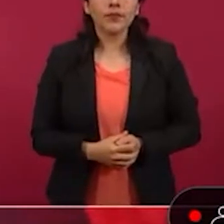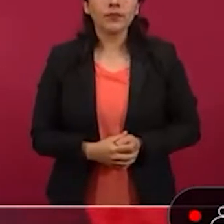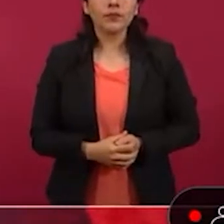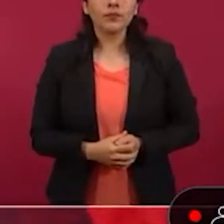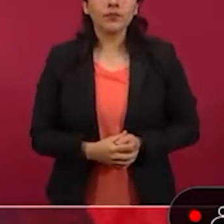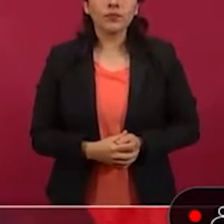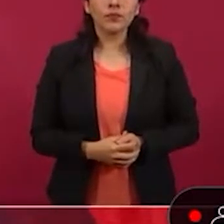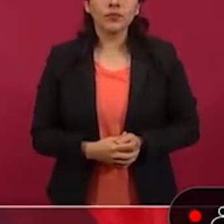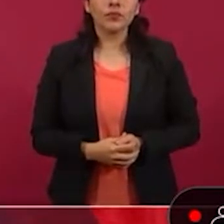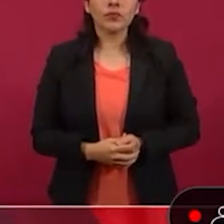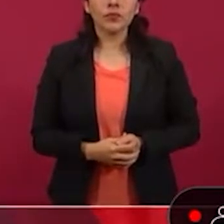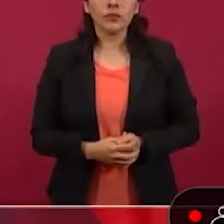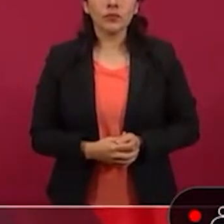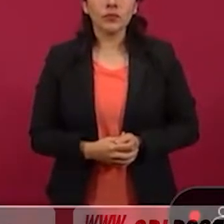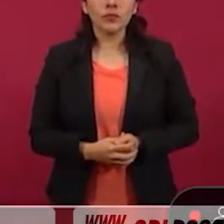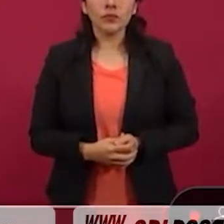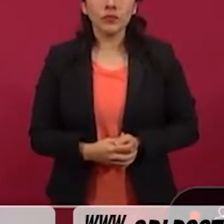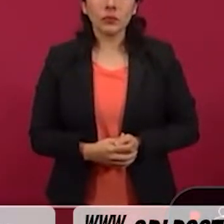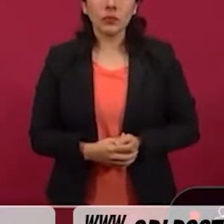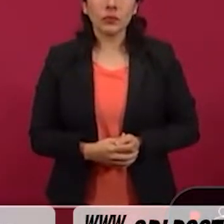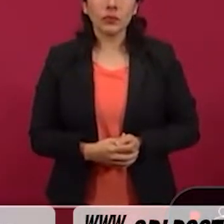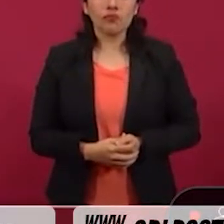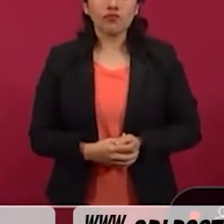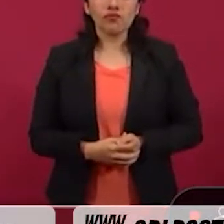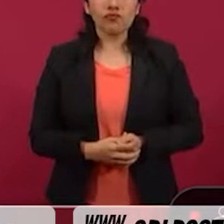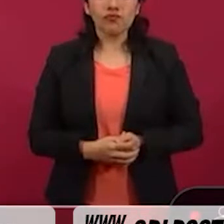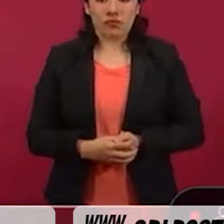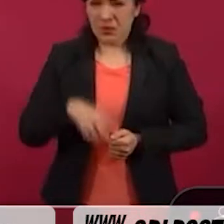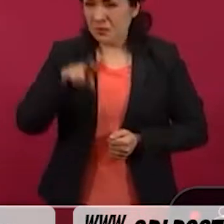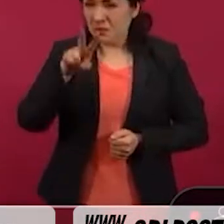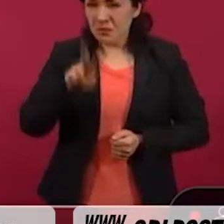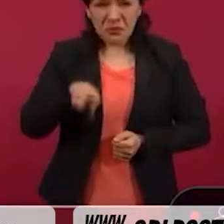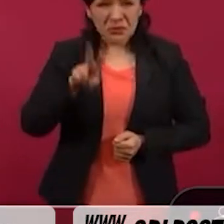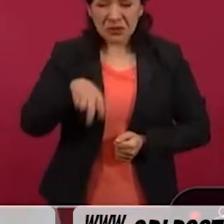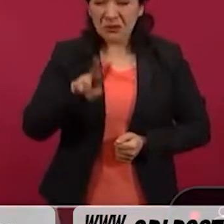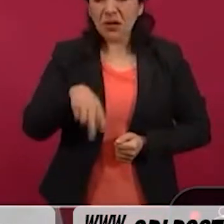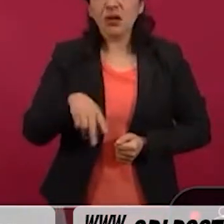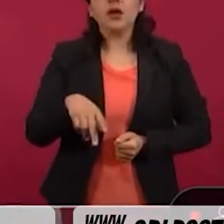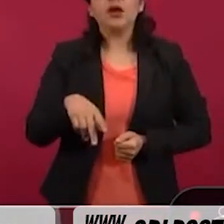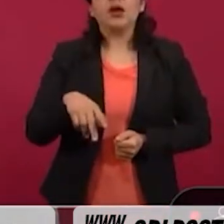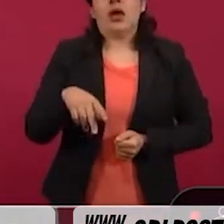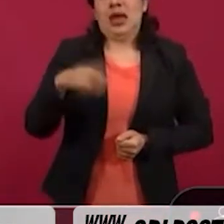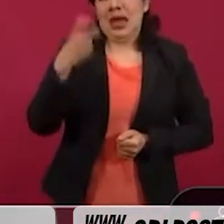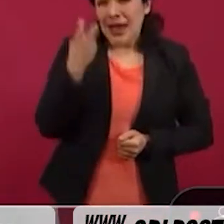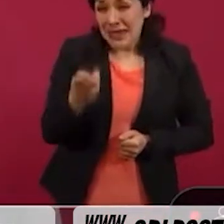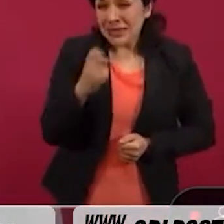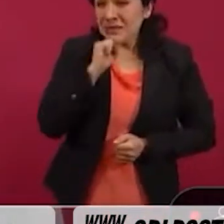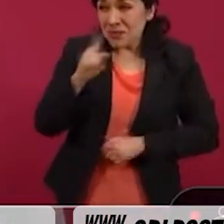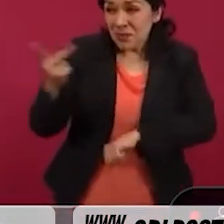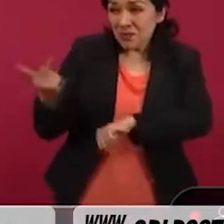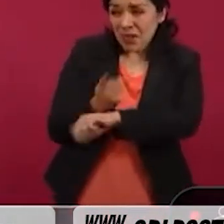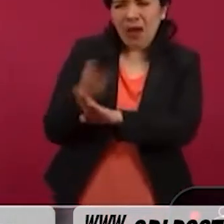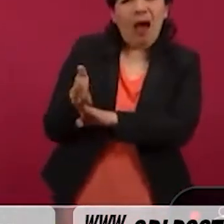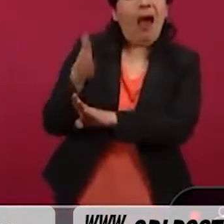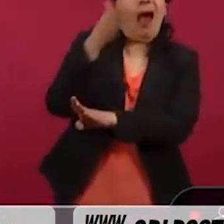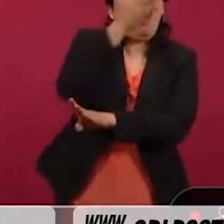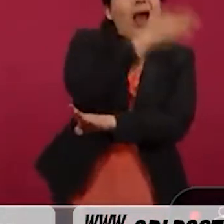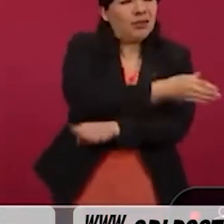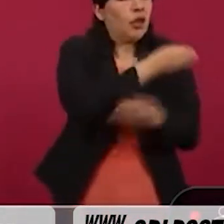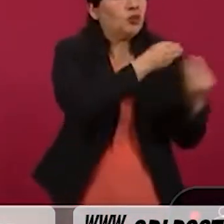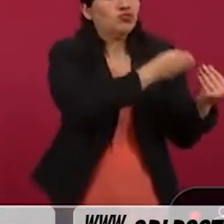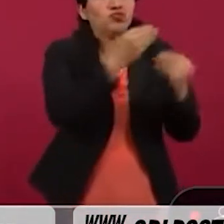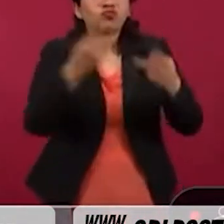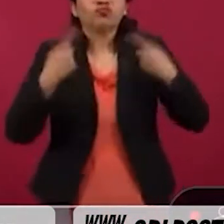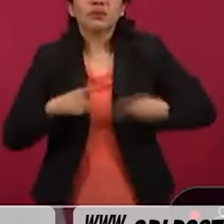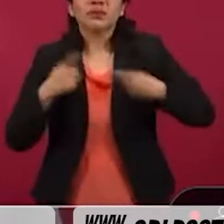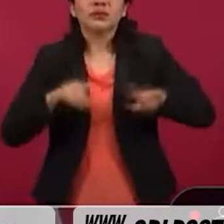La verdad es que nosotros en su momento lo dijimos, mucha gente lo